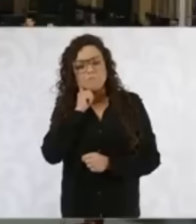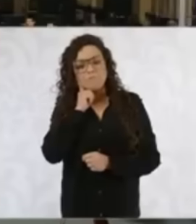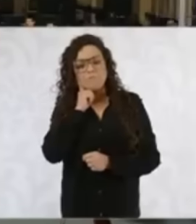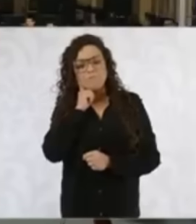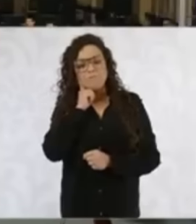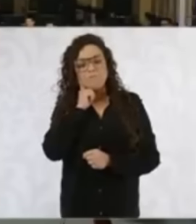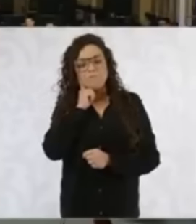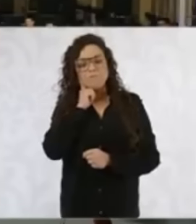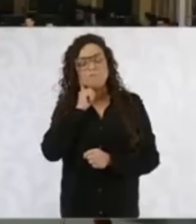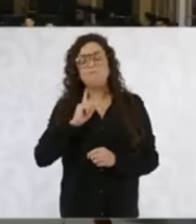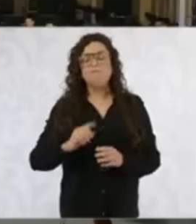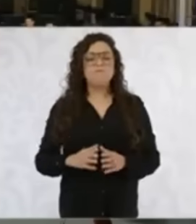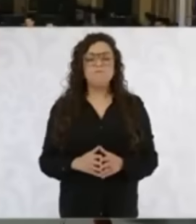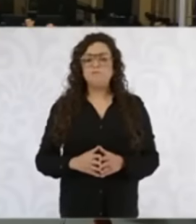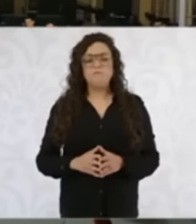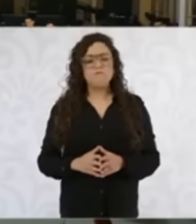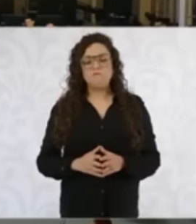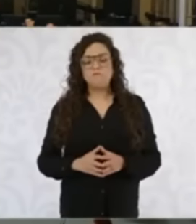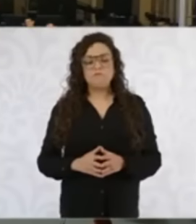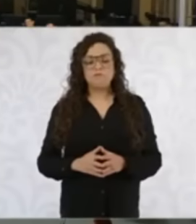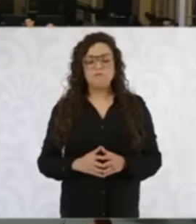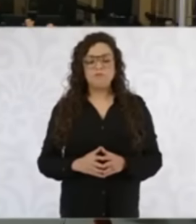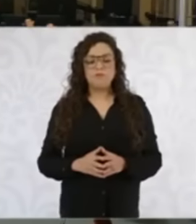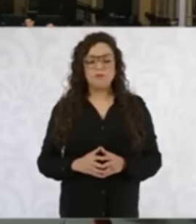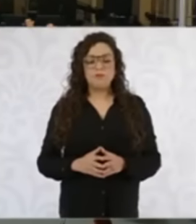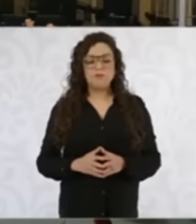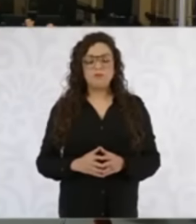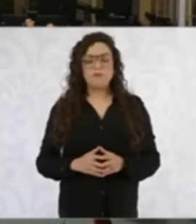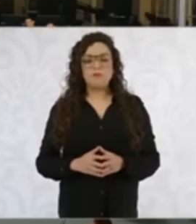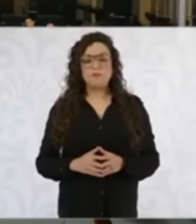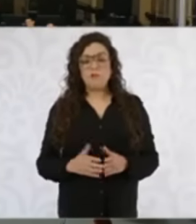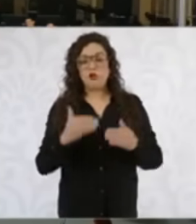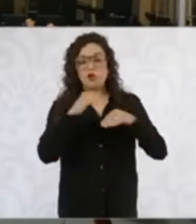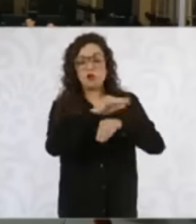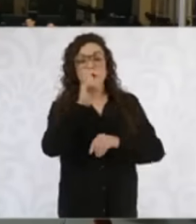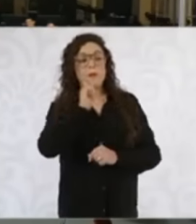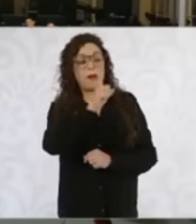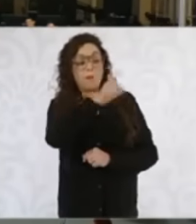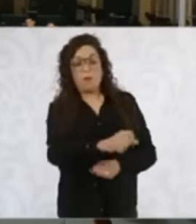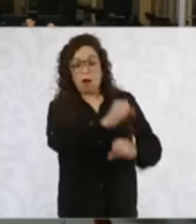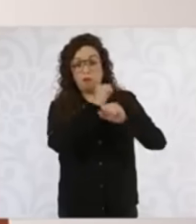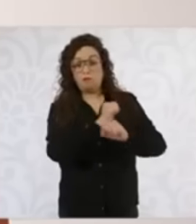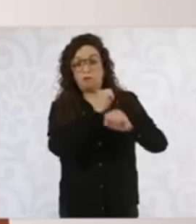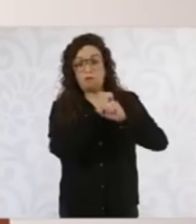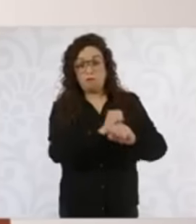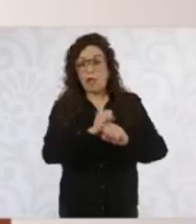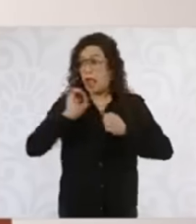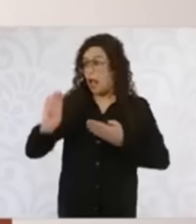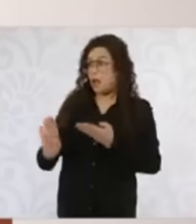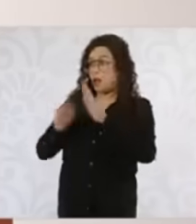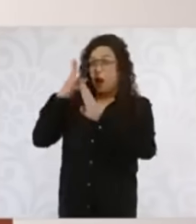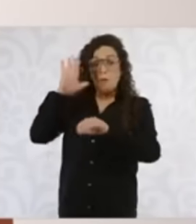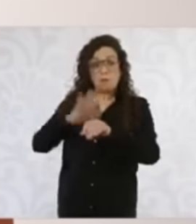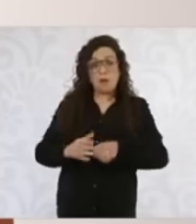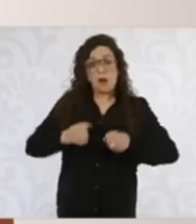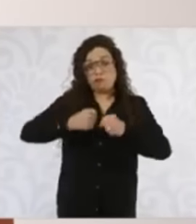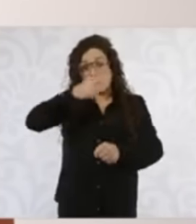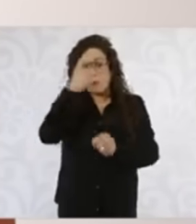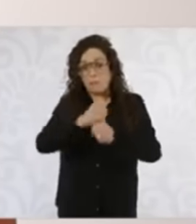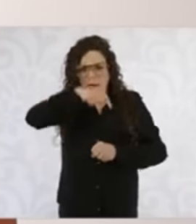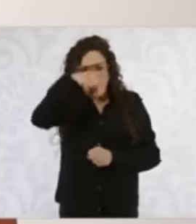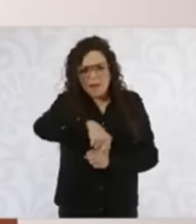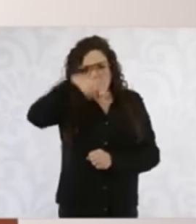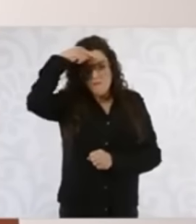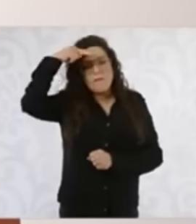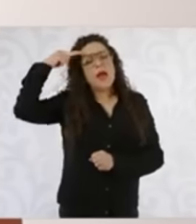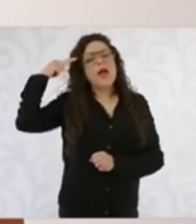compartirte palabras de la propia presidenta Claudia Sheinbaum Pardo, que dio a conocer para todo el pueblo de México de acuerdo al presupuesto que se